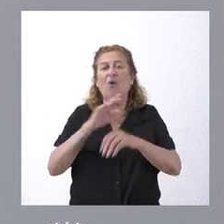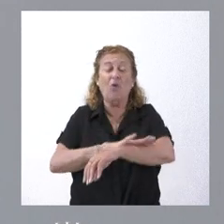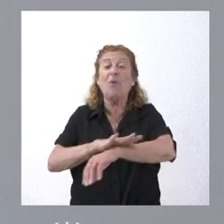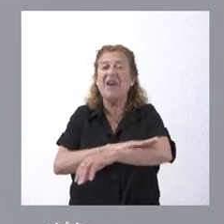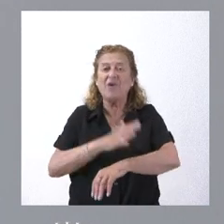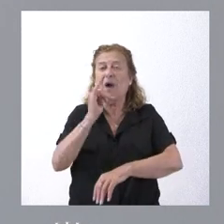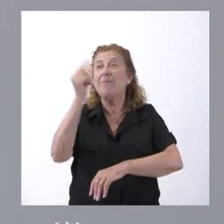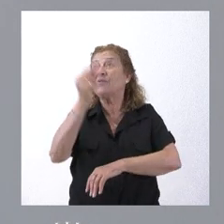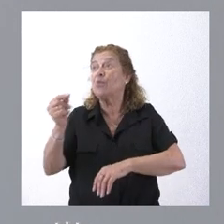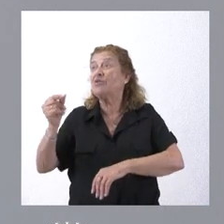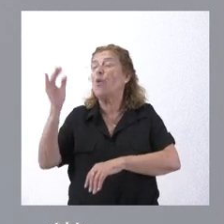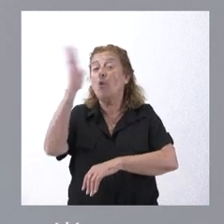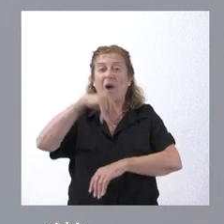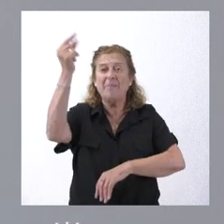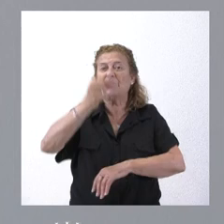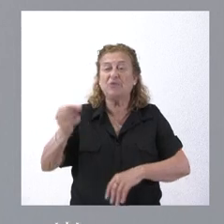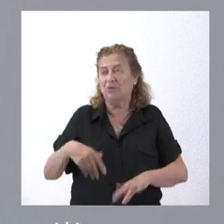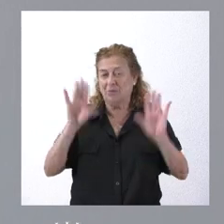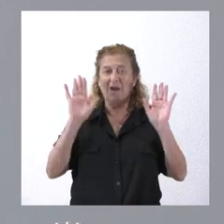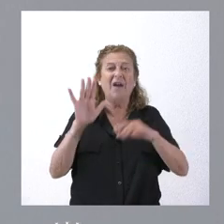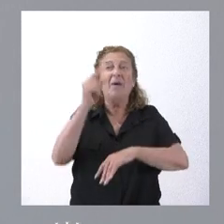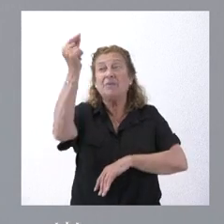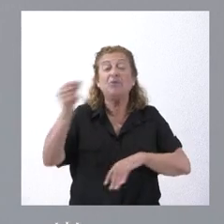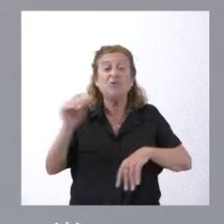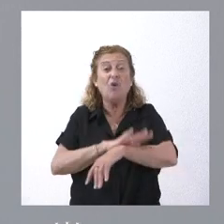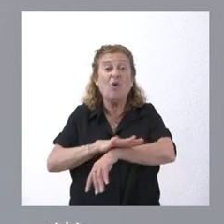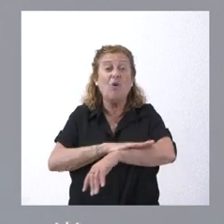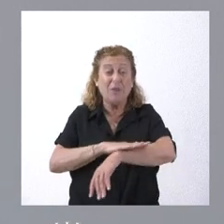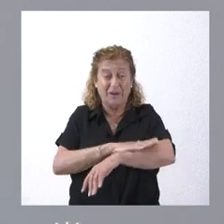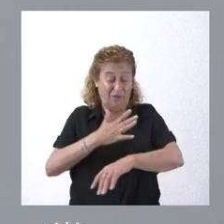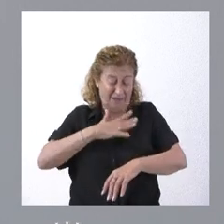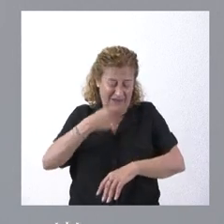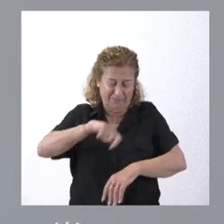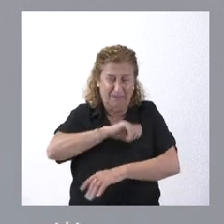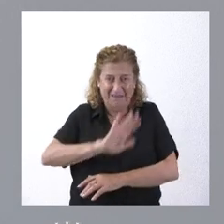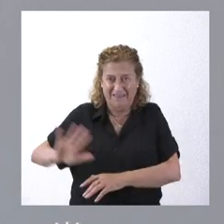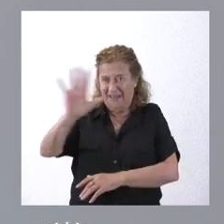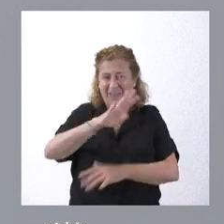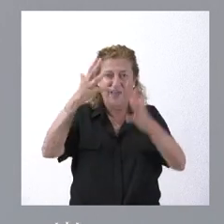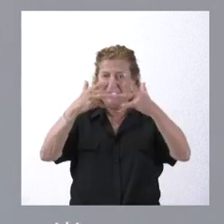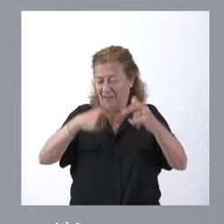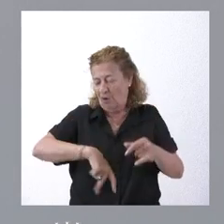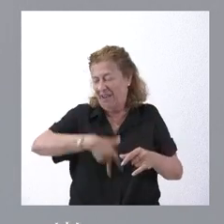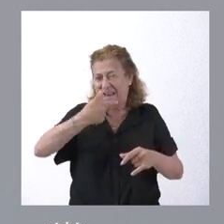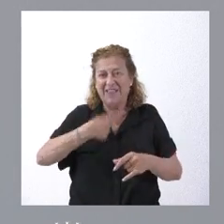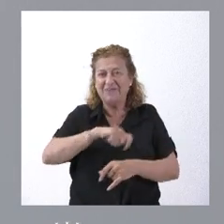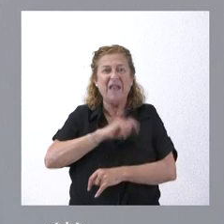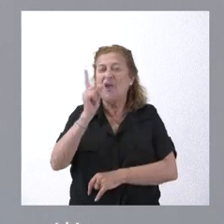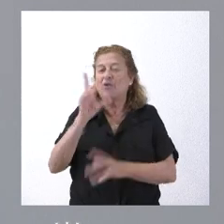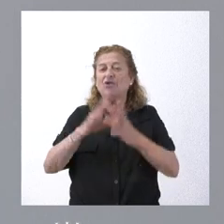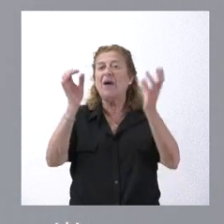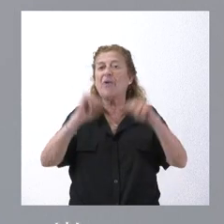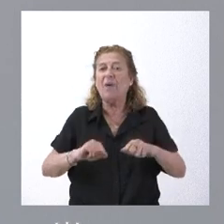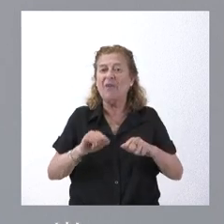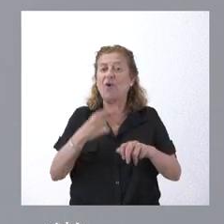tenga presupuesto. De hecho, el presupuesto del Gobierno del Estado, de la Administración General del Estado, no se ha aprobado en